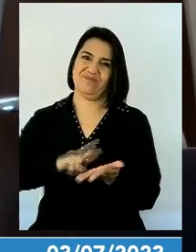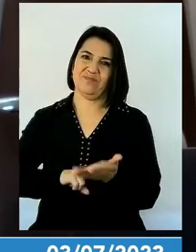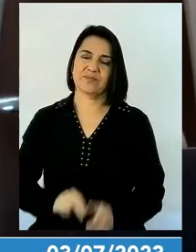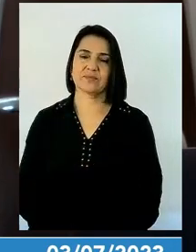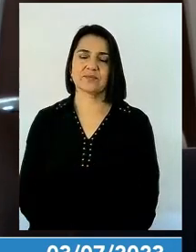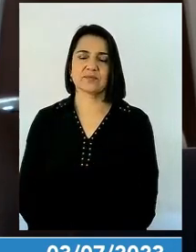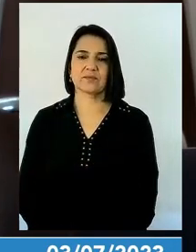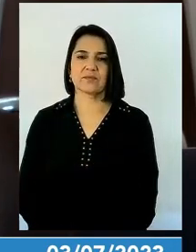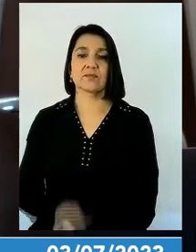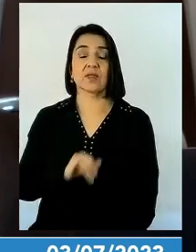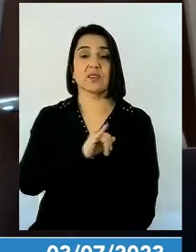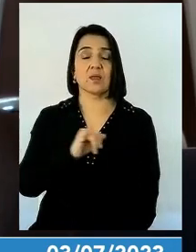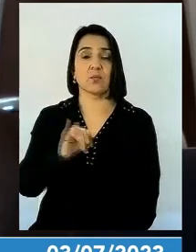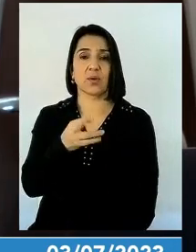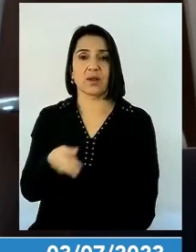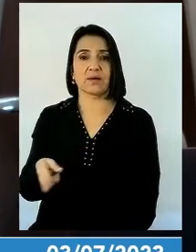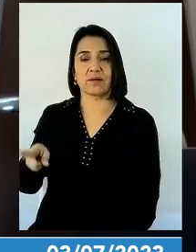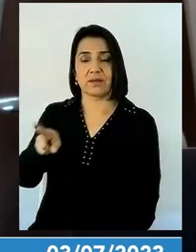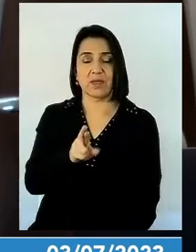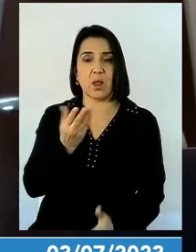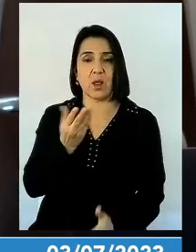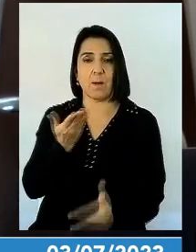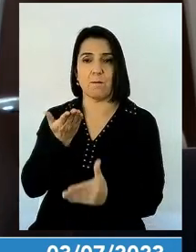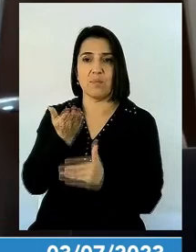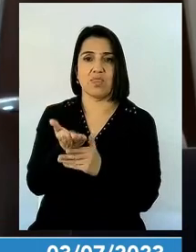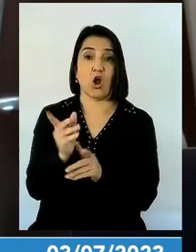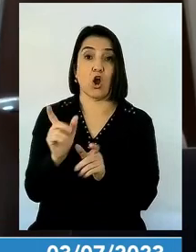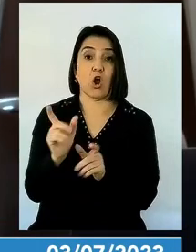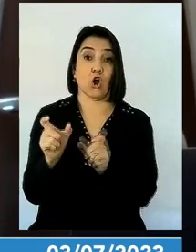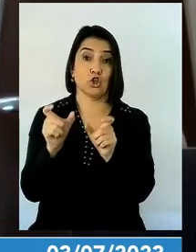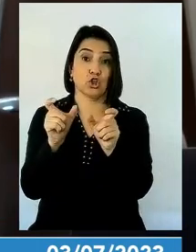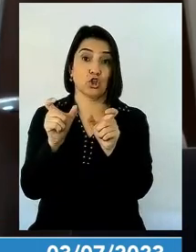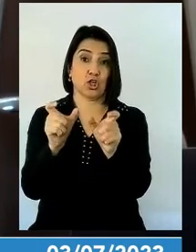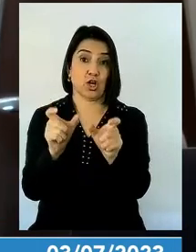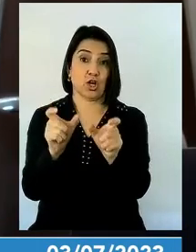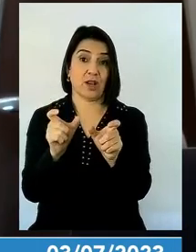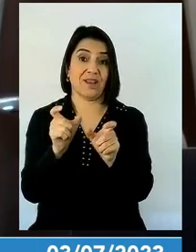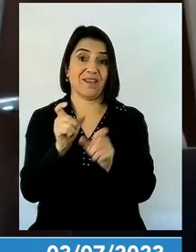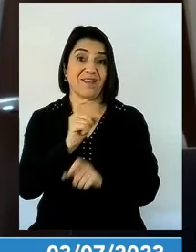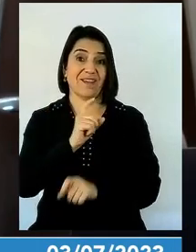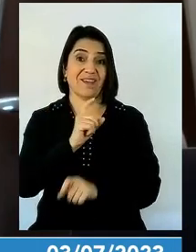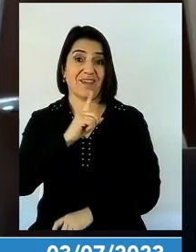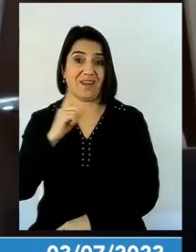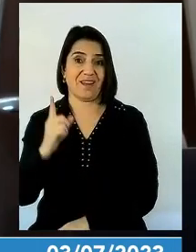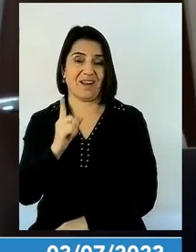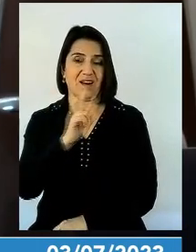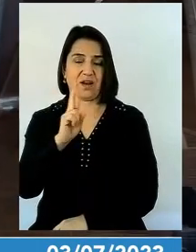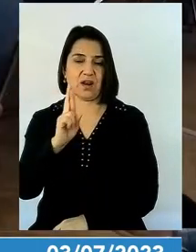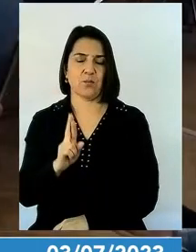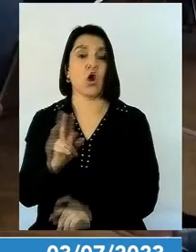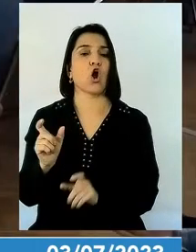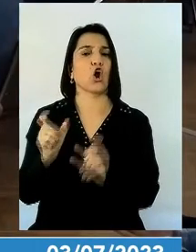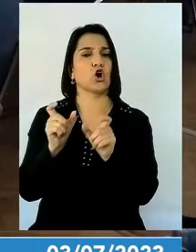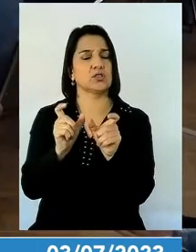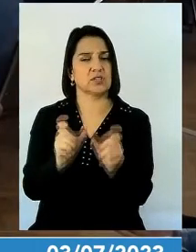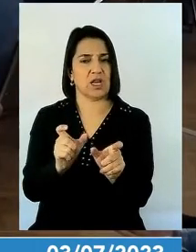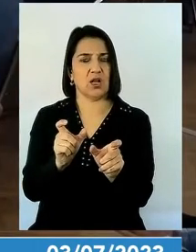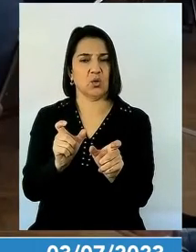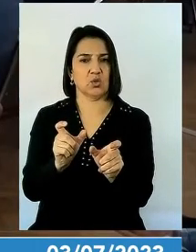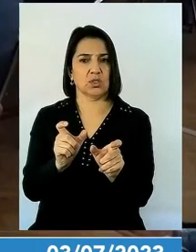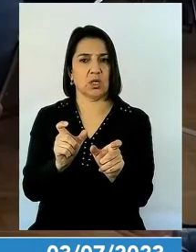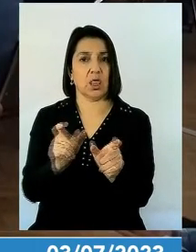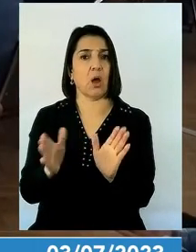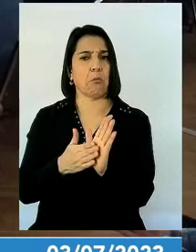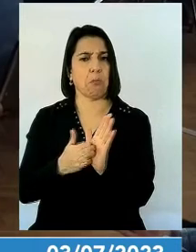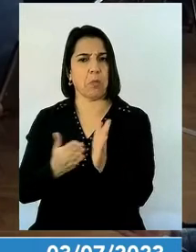Posteriormente reiteramos, recurrimos a la Contraloría y la Contraloría dispuso de que el ministro,